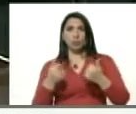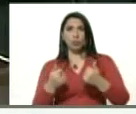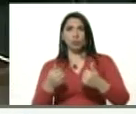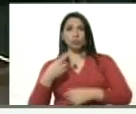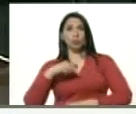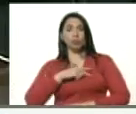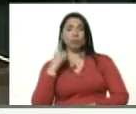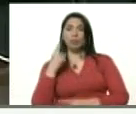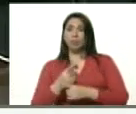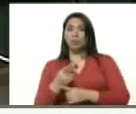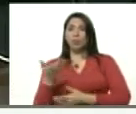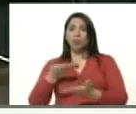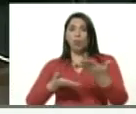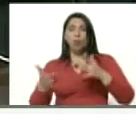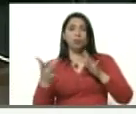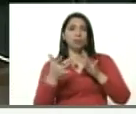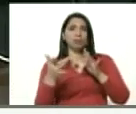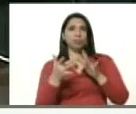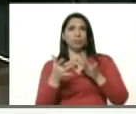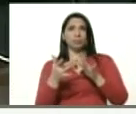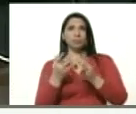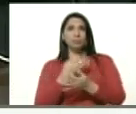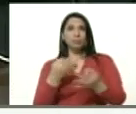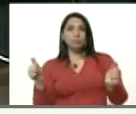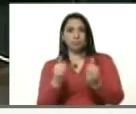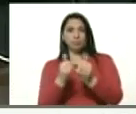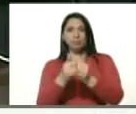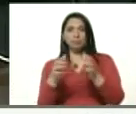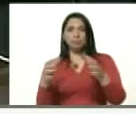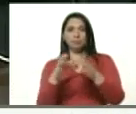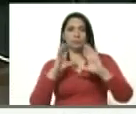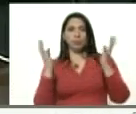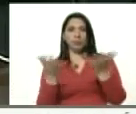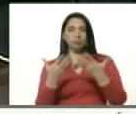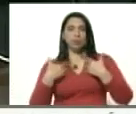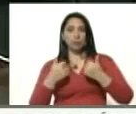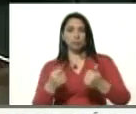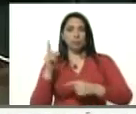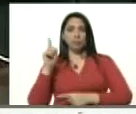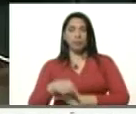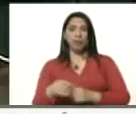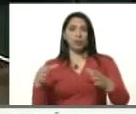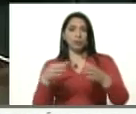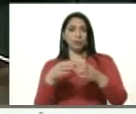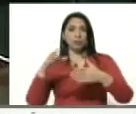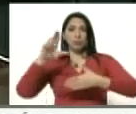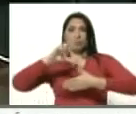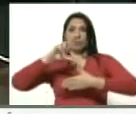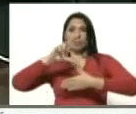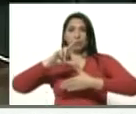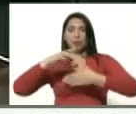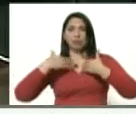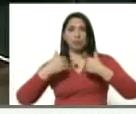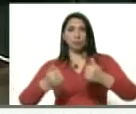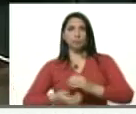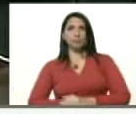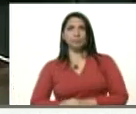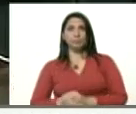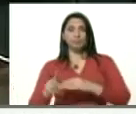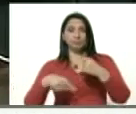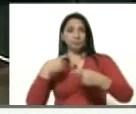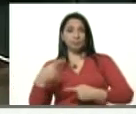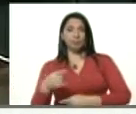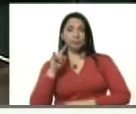una coordinación perfecta con la Organización Mundial de la Salud, la Organización Panamericana de la Salud. Mañana